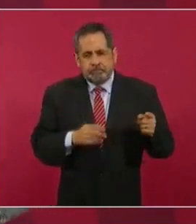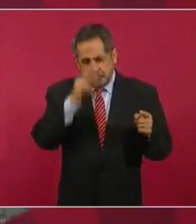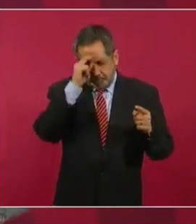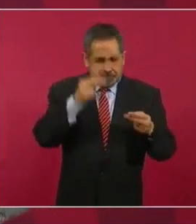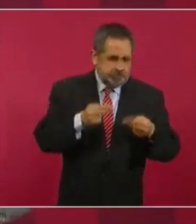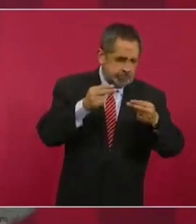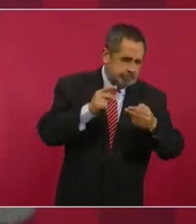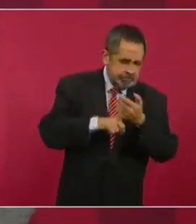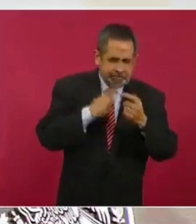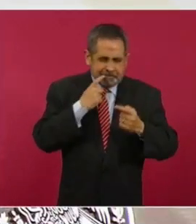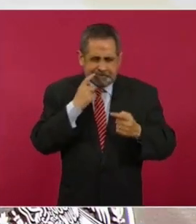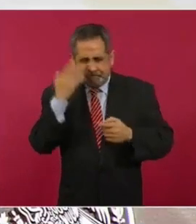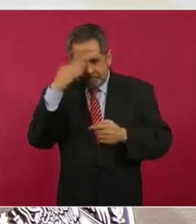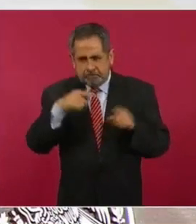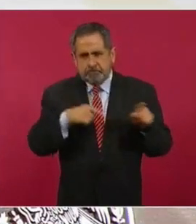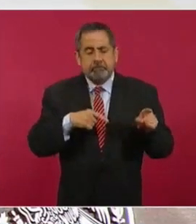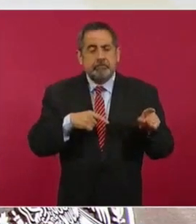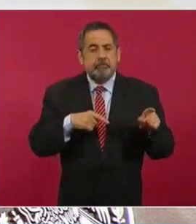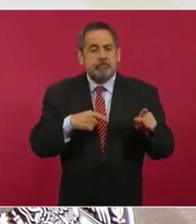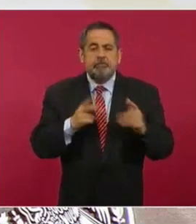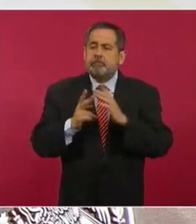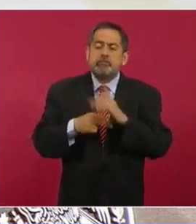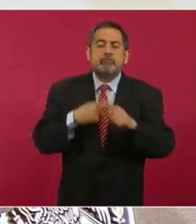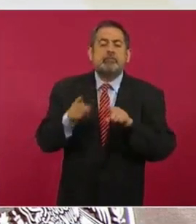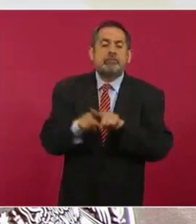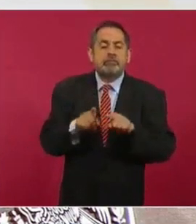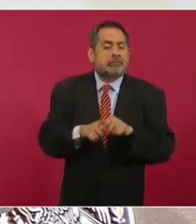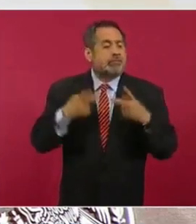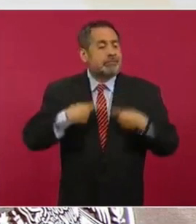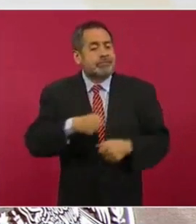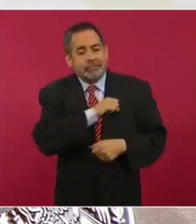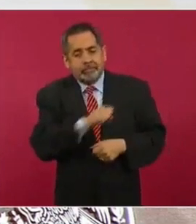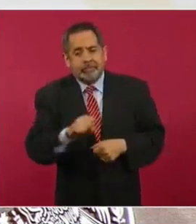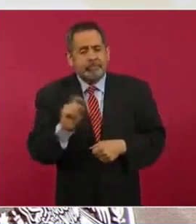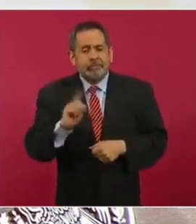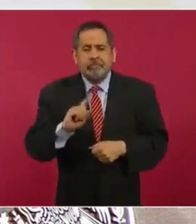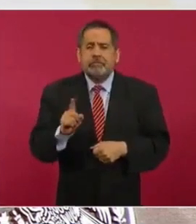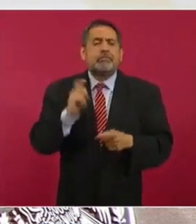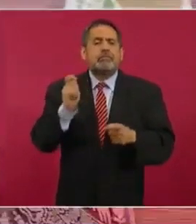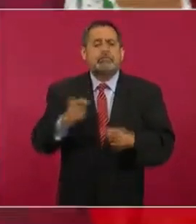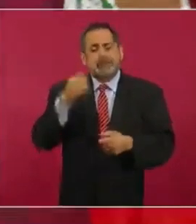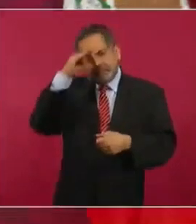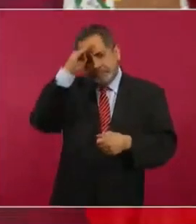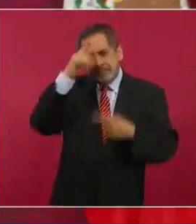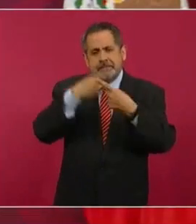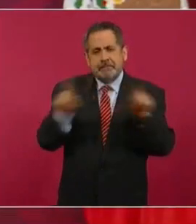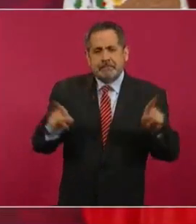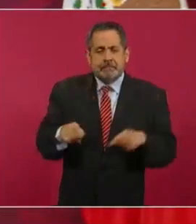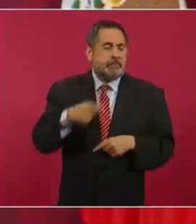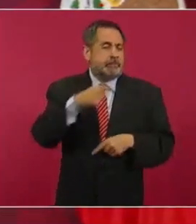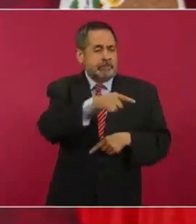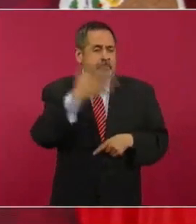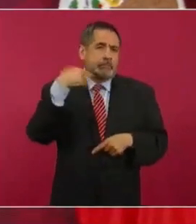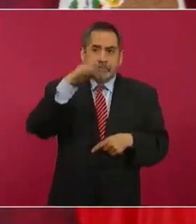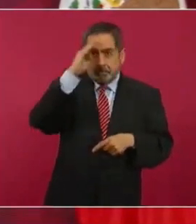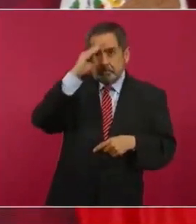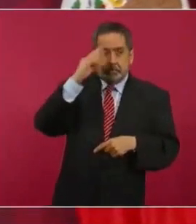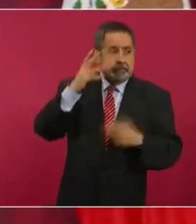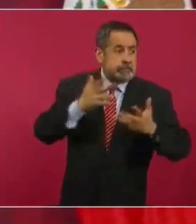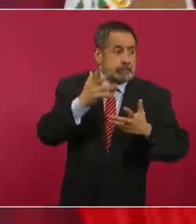inteligentes, y vuelvo a lo mismo, no hay gente mala, es que tienen una idea, o sea, era una fórmula o